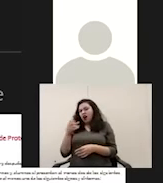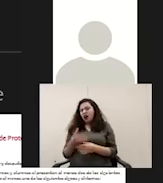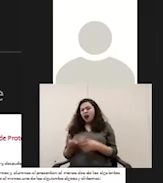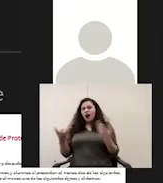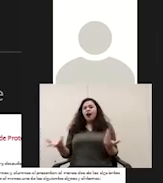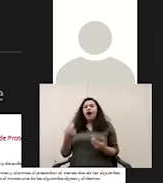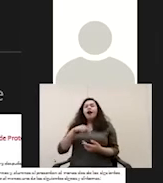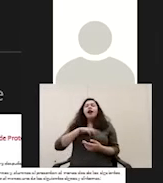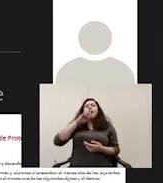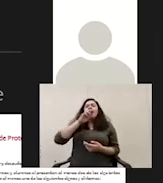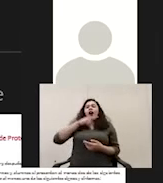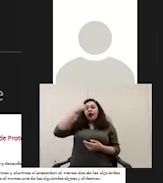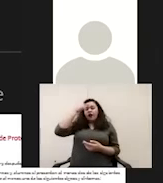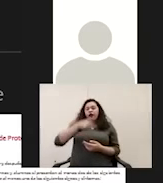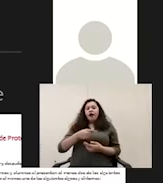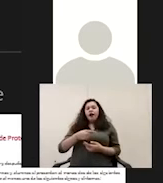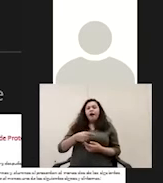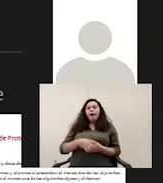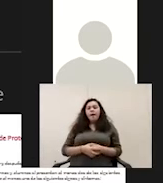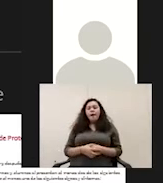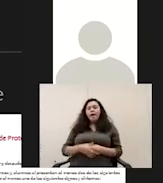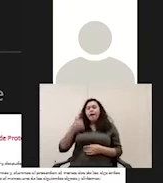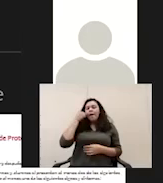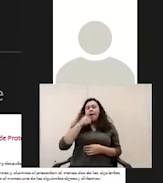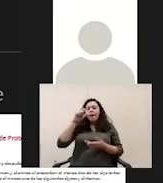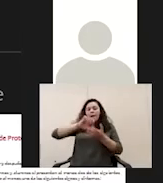mejor poner un dispensador con jabón líquido,